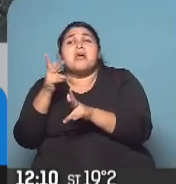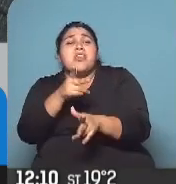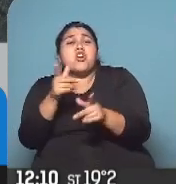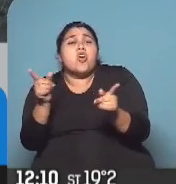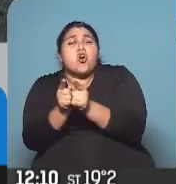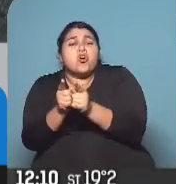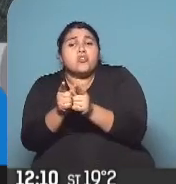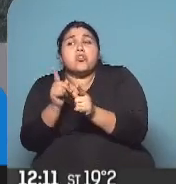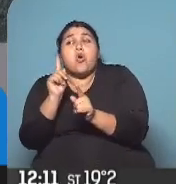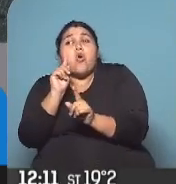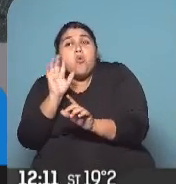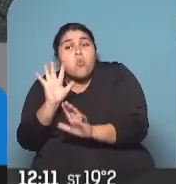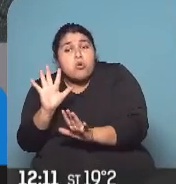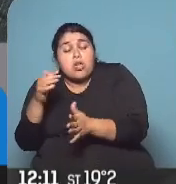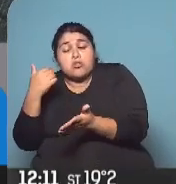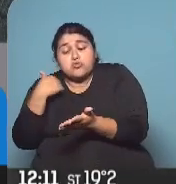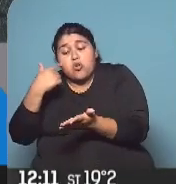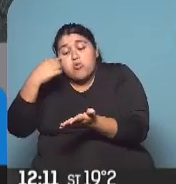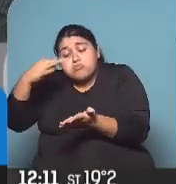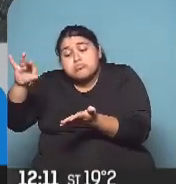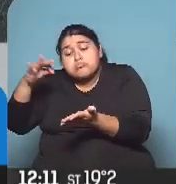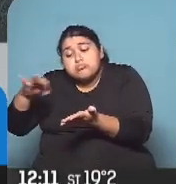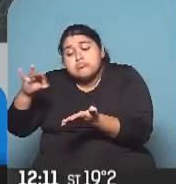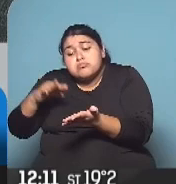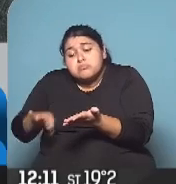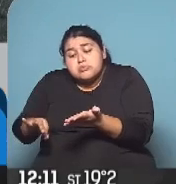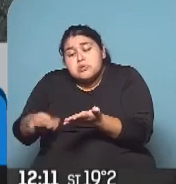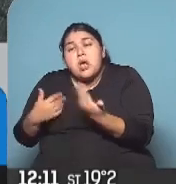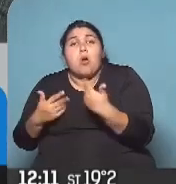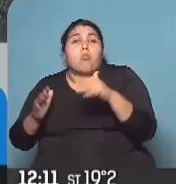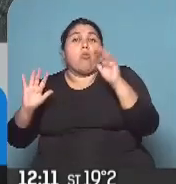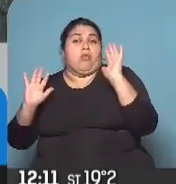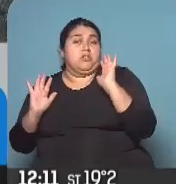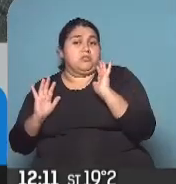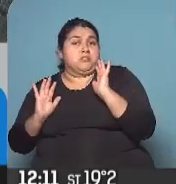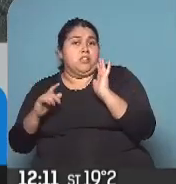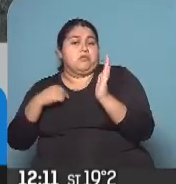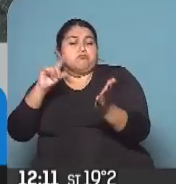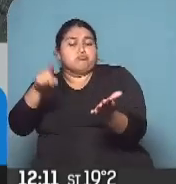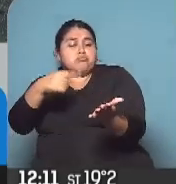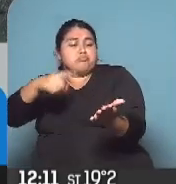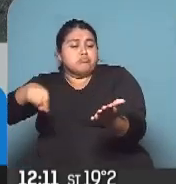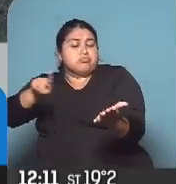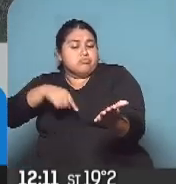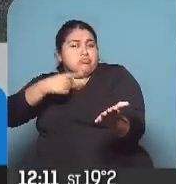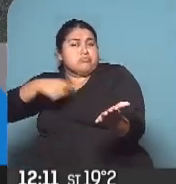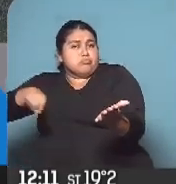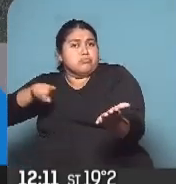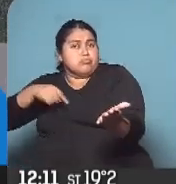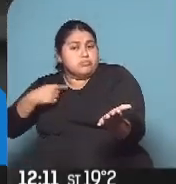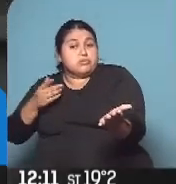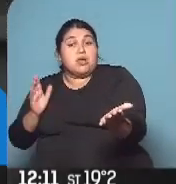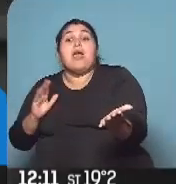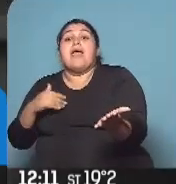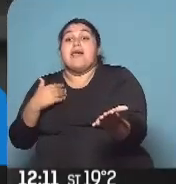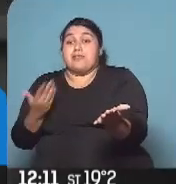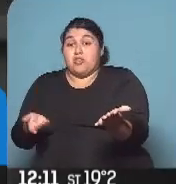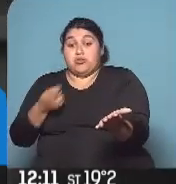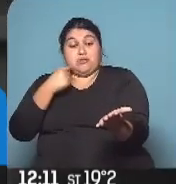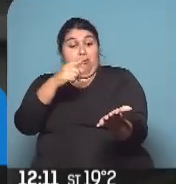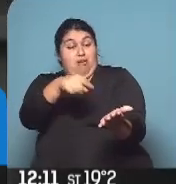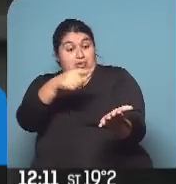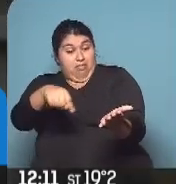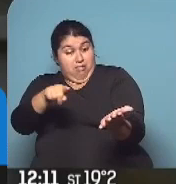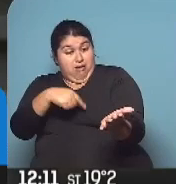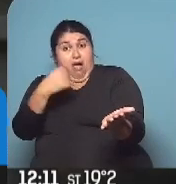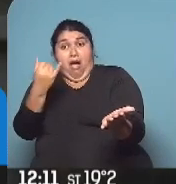en esta revisión que yo voy a hacer es posible que surjan nulidades. Y como es posible que surjan nulidades, no quiero